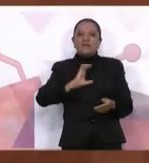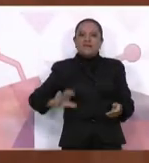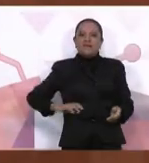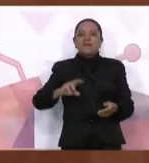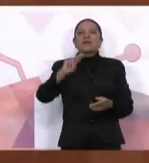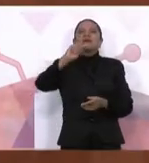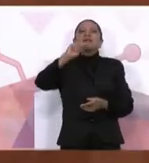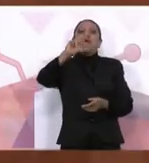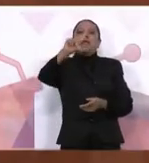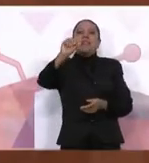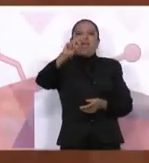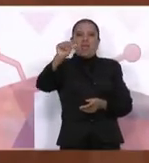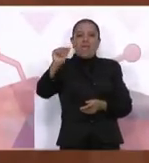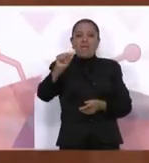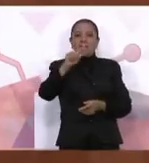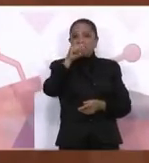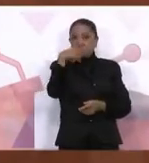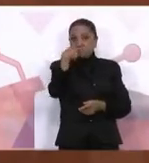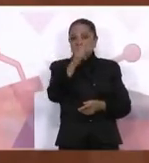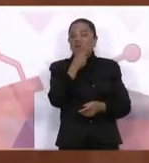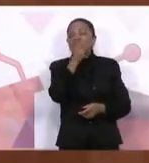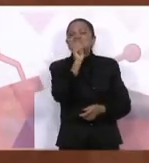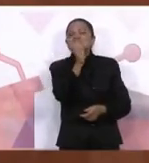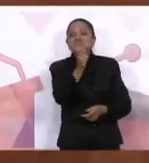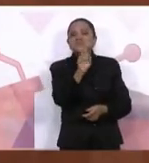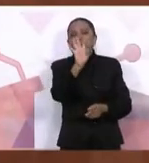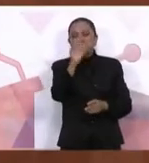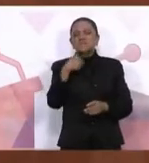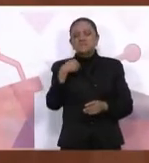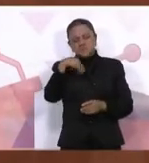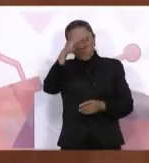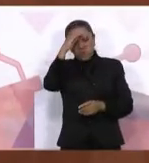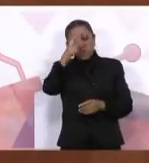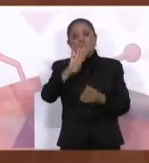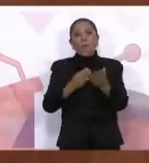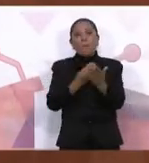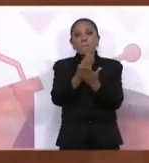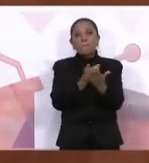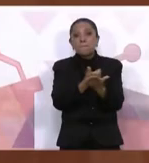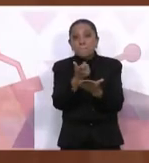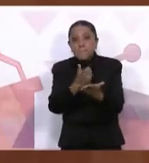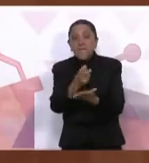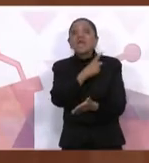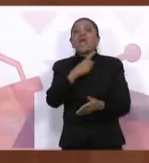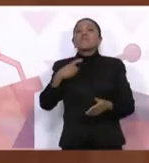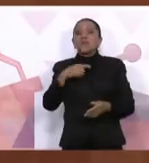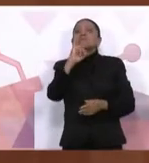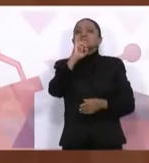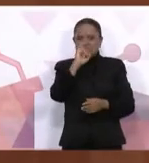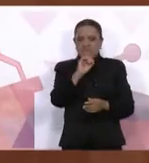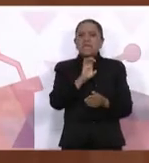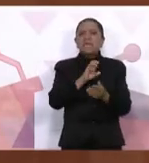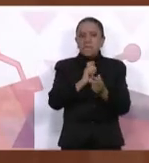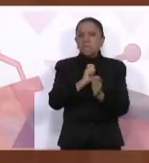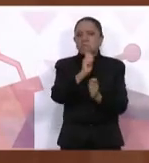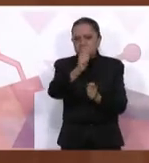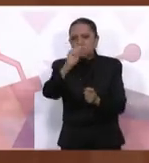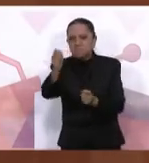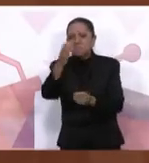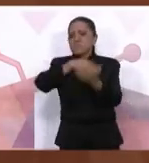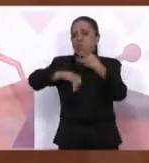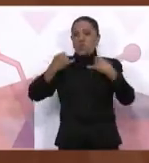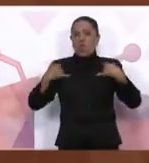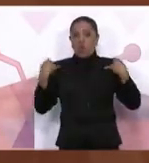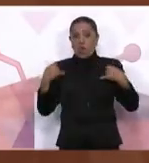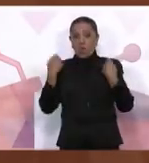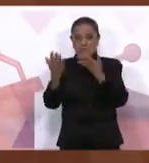beca-salario debe de otorgarse a los jóvenes bajo un criterio de universalidad es decir a todos los jóvenes estudiantes de morelos pero